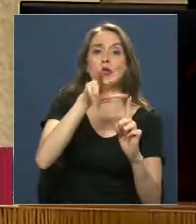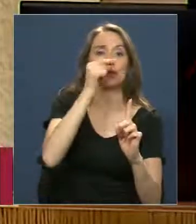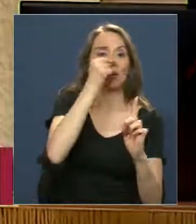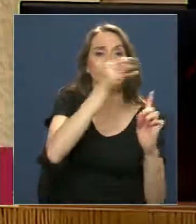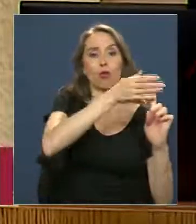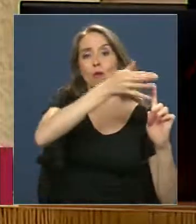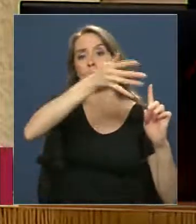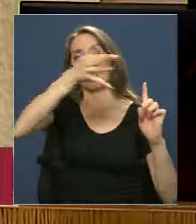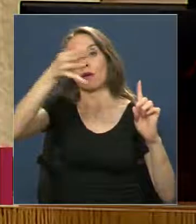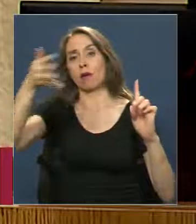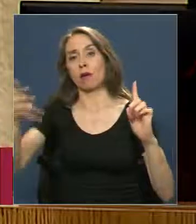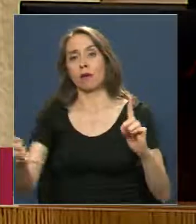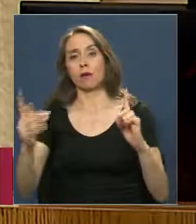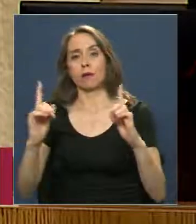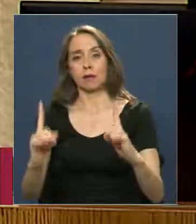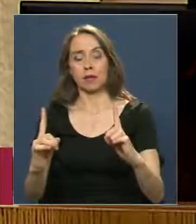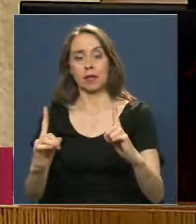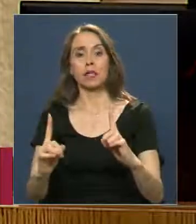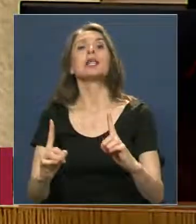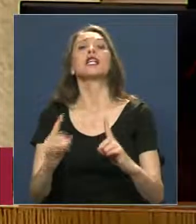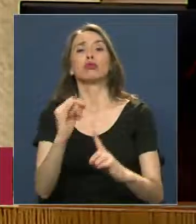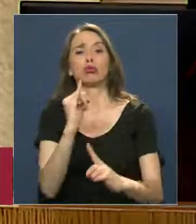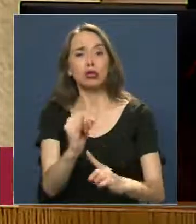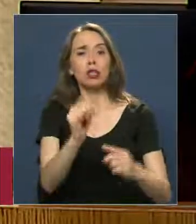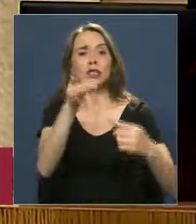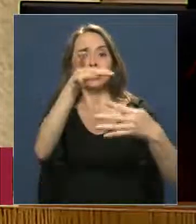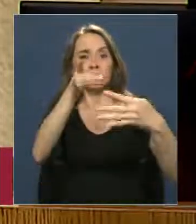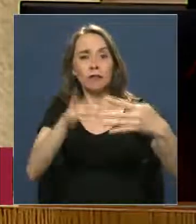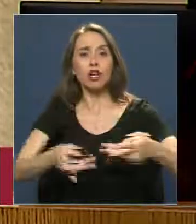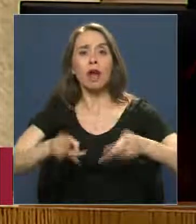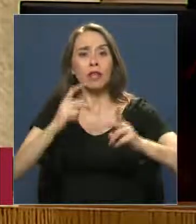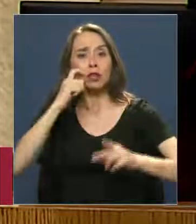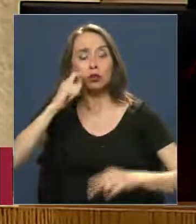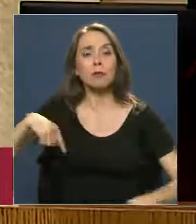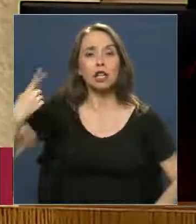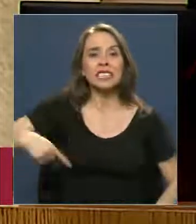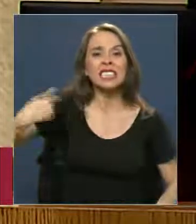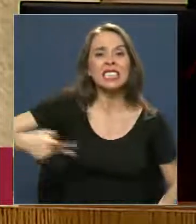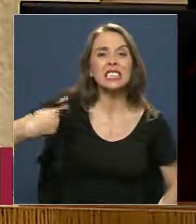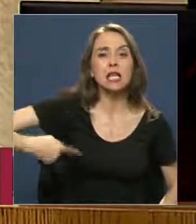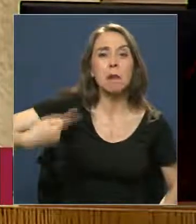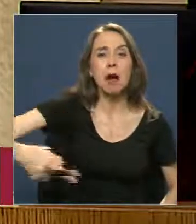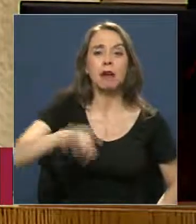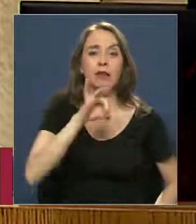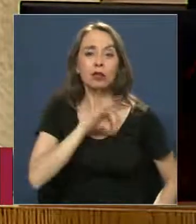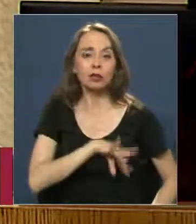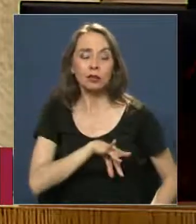octubre. Se están violando los derechos humanos de forma sistemática en Chile.